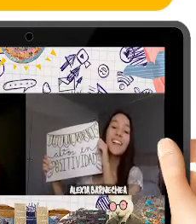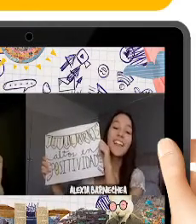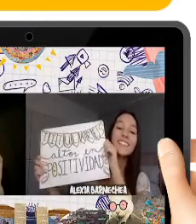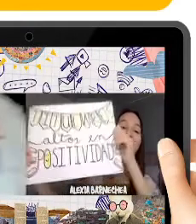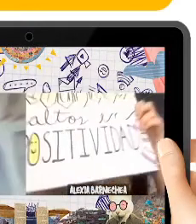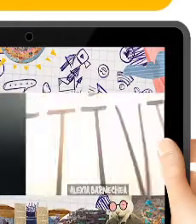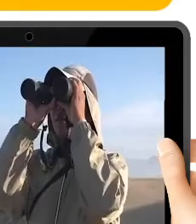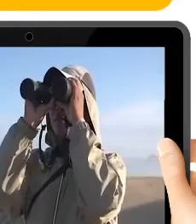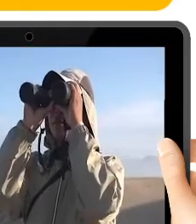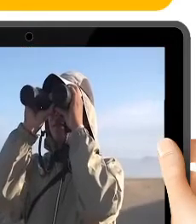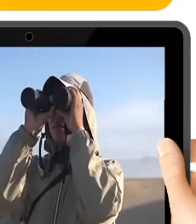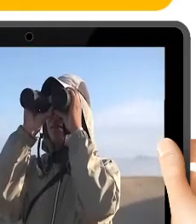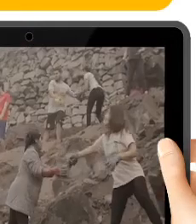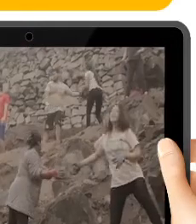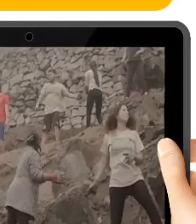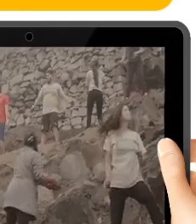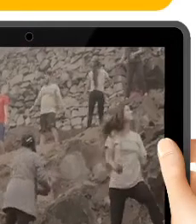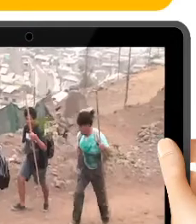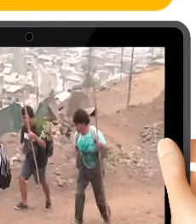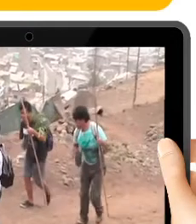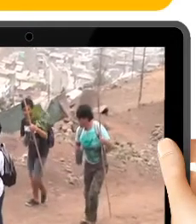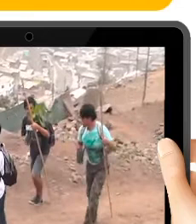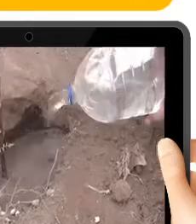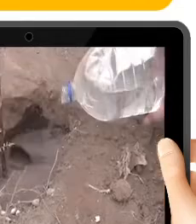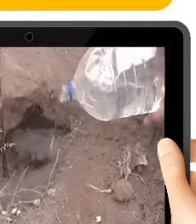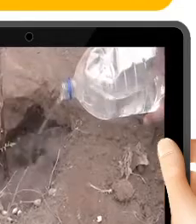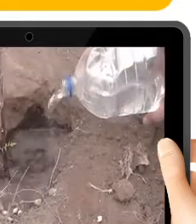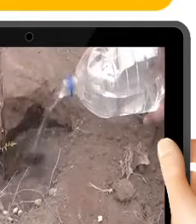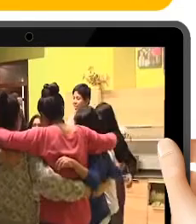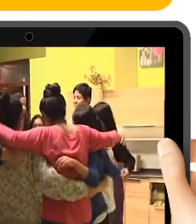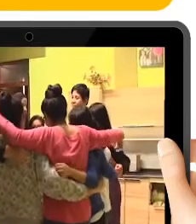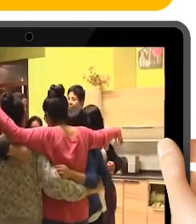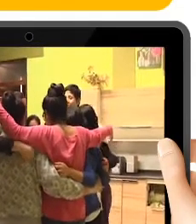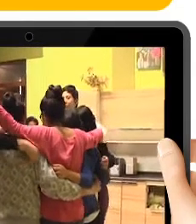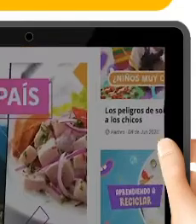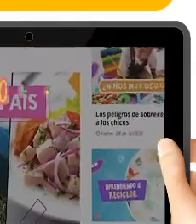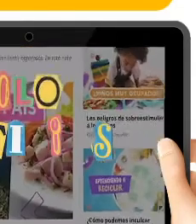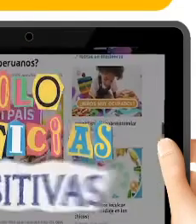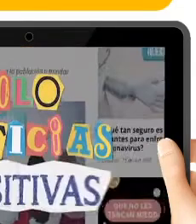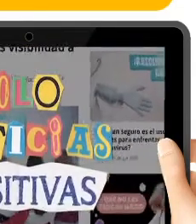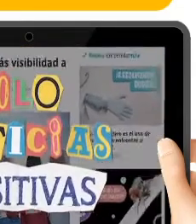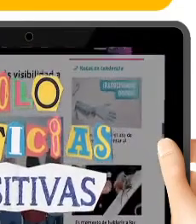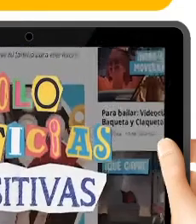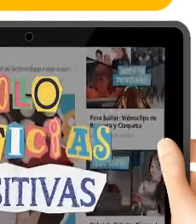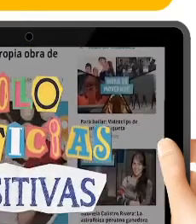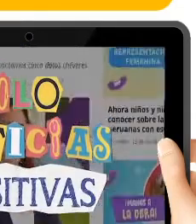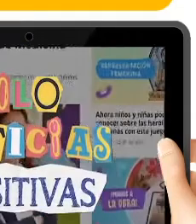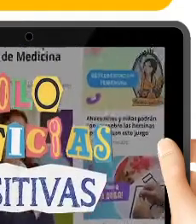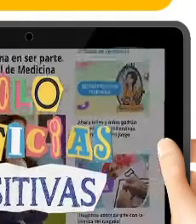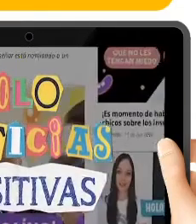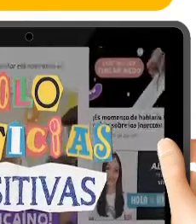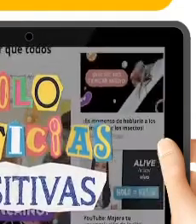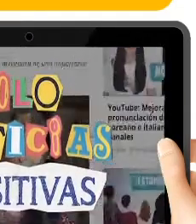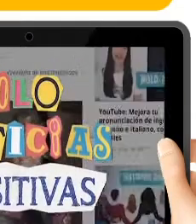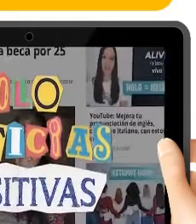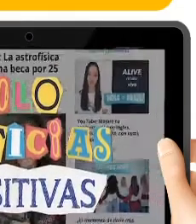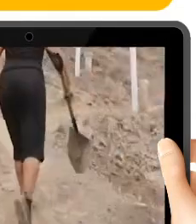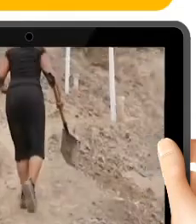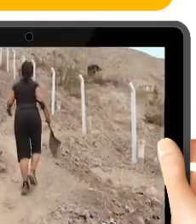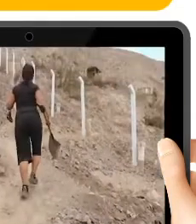selva verde y sierra fresca. Enormes volcanes y flores muy